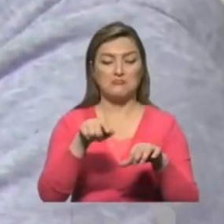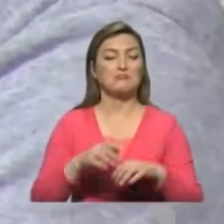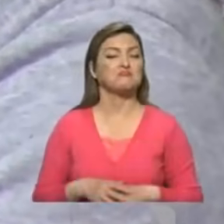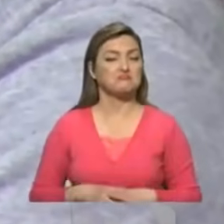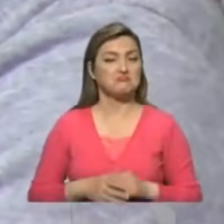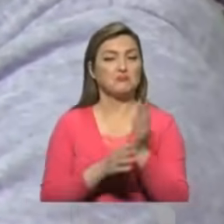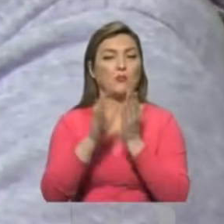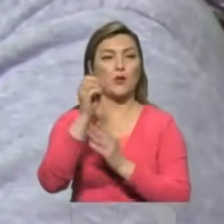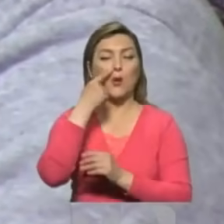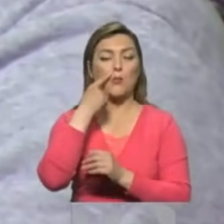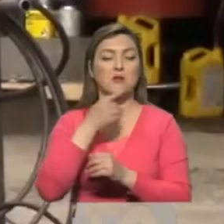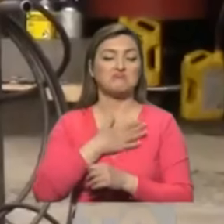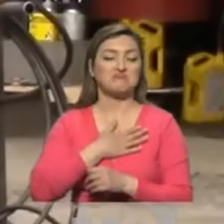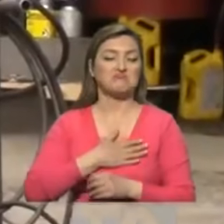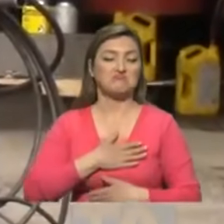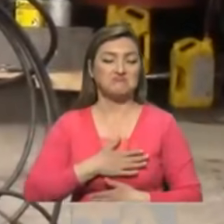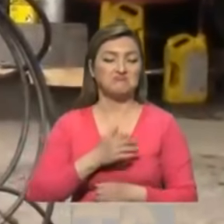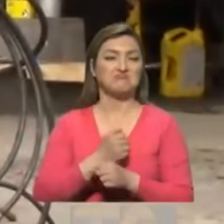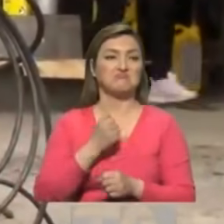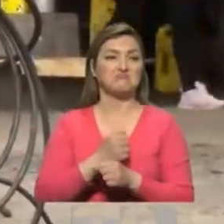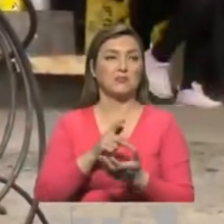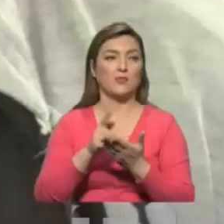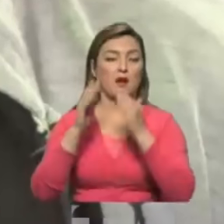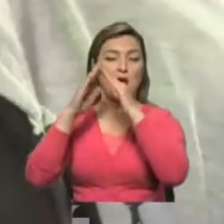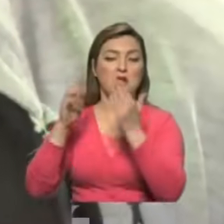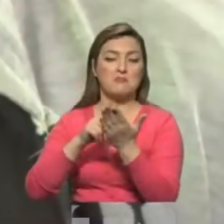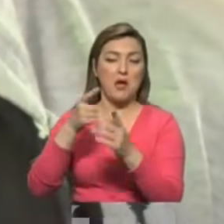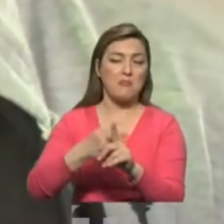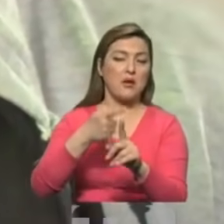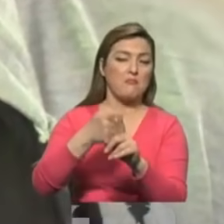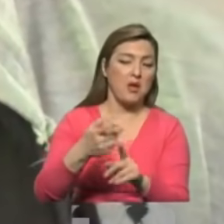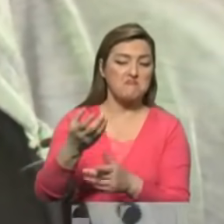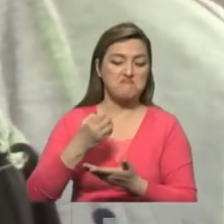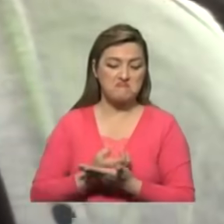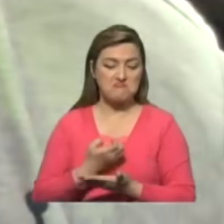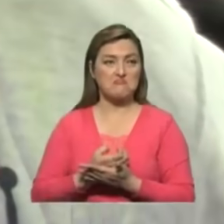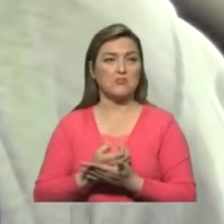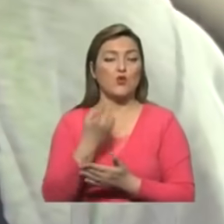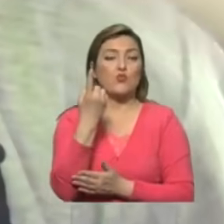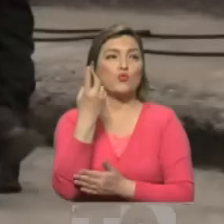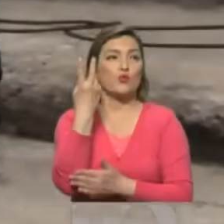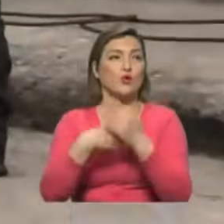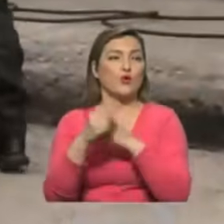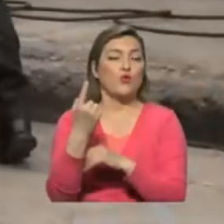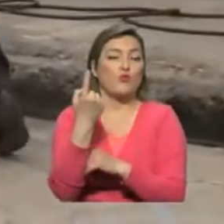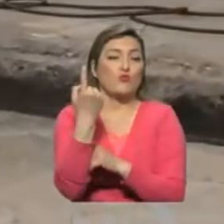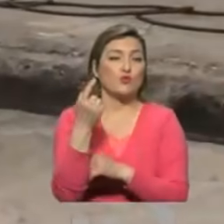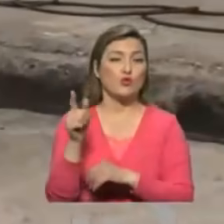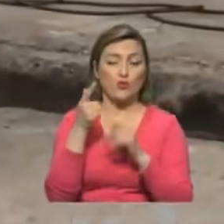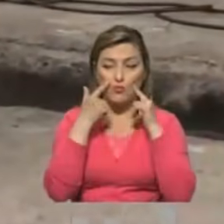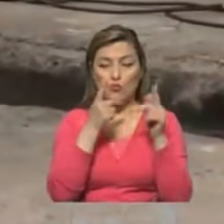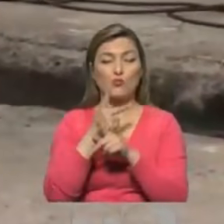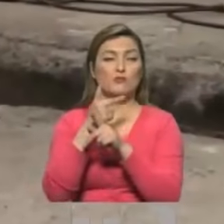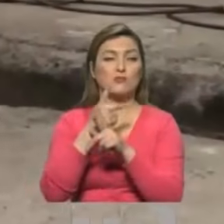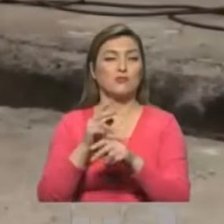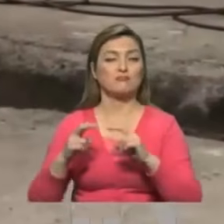contó que su hermano era un hombre tranquilo, vivía de los arriendos de su vivienda. Velaba por su hijo, su único compañero, quien ahora es investigado